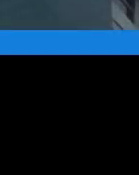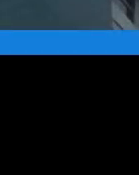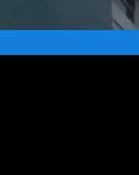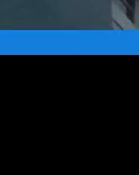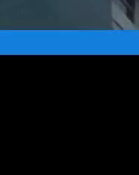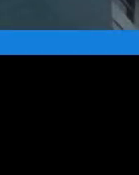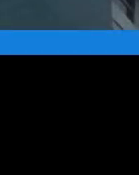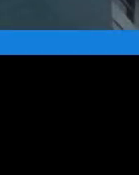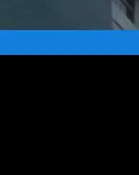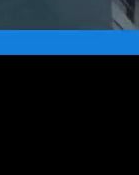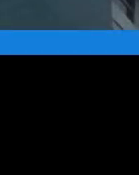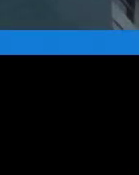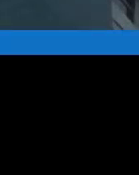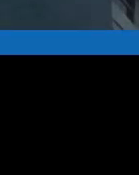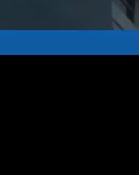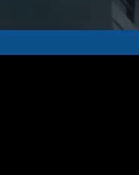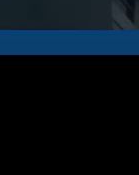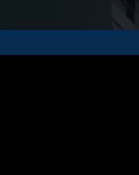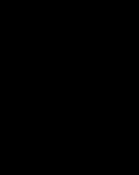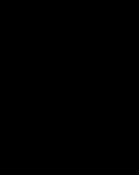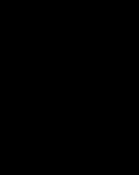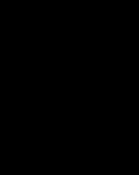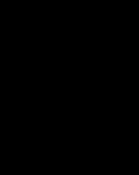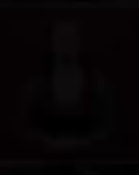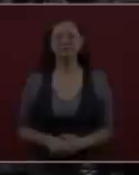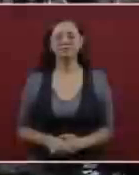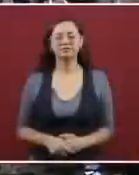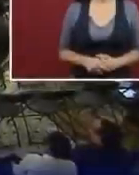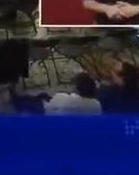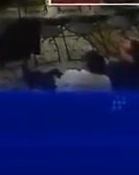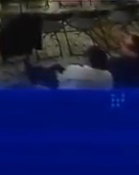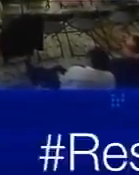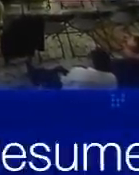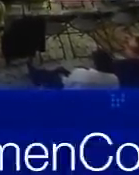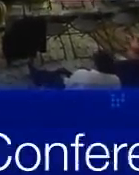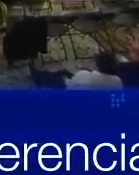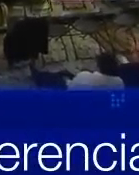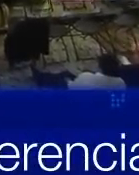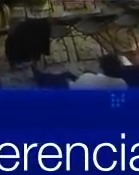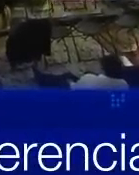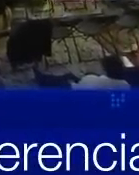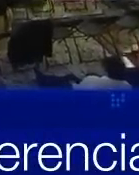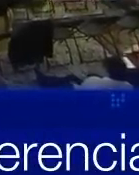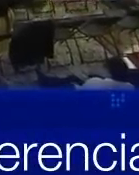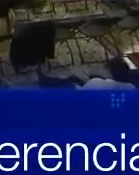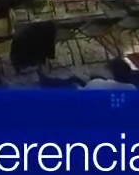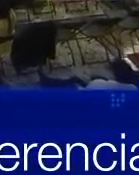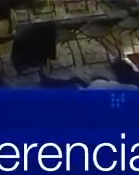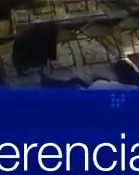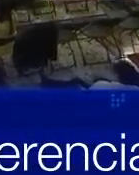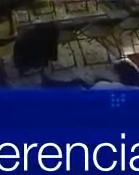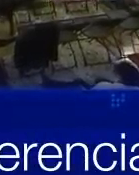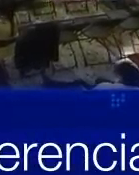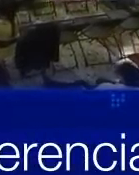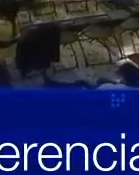En la conferencia de hoy, el presidente Andrés Manuel López Obrador. Vamos a informar